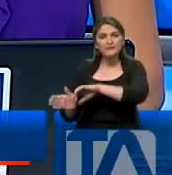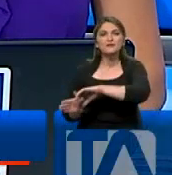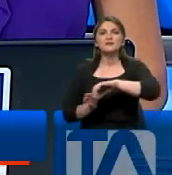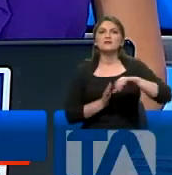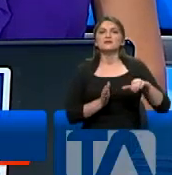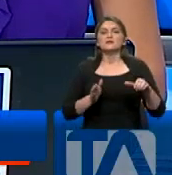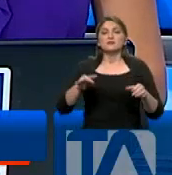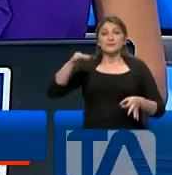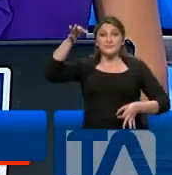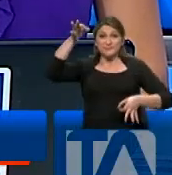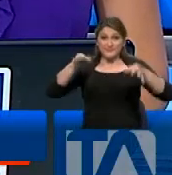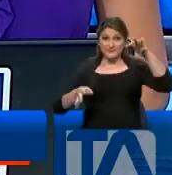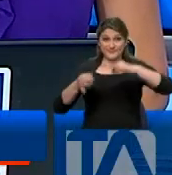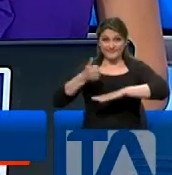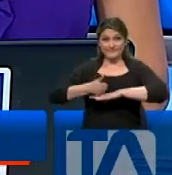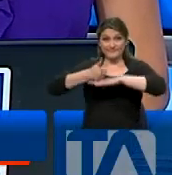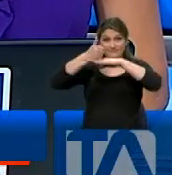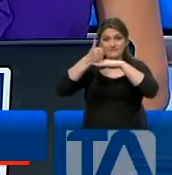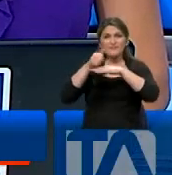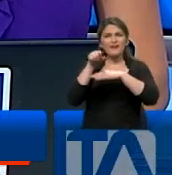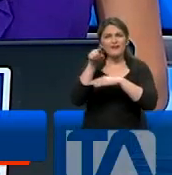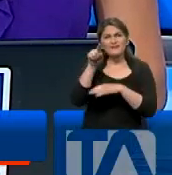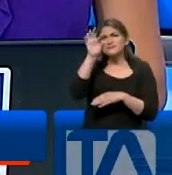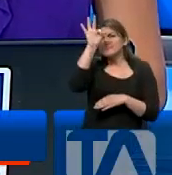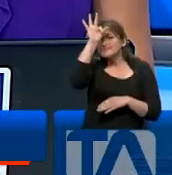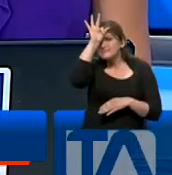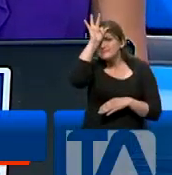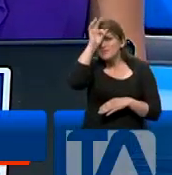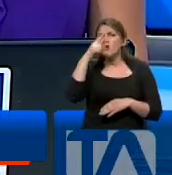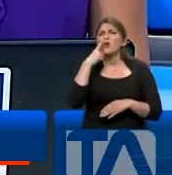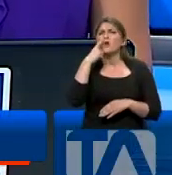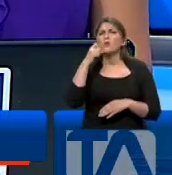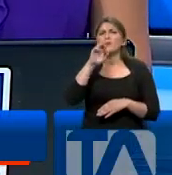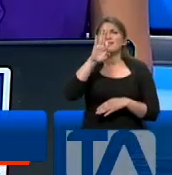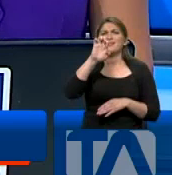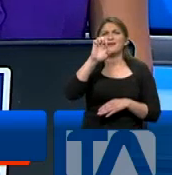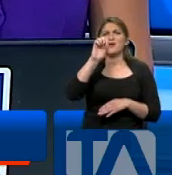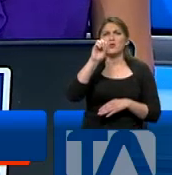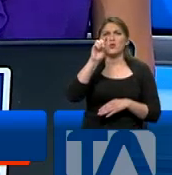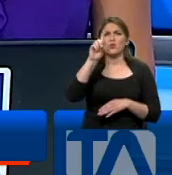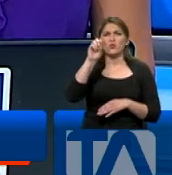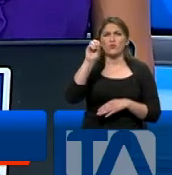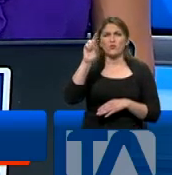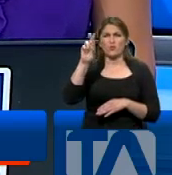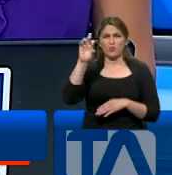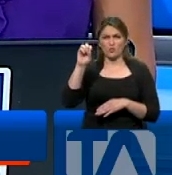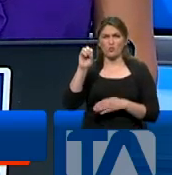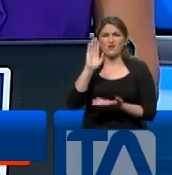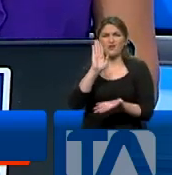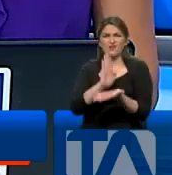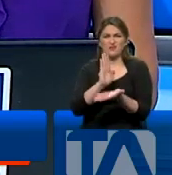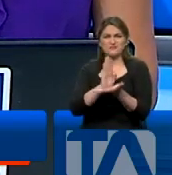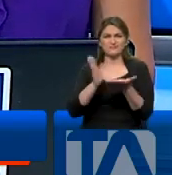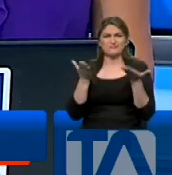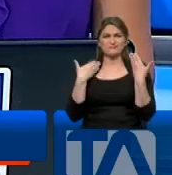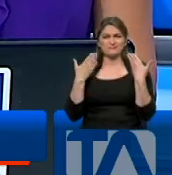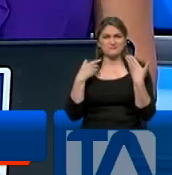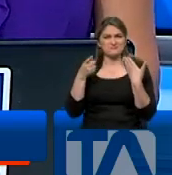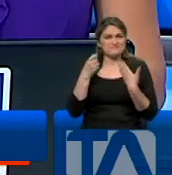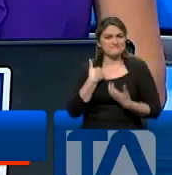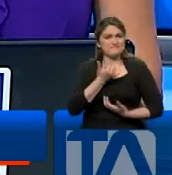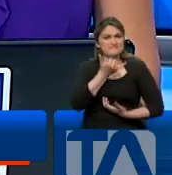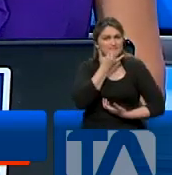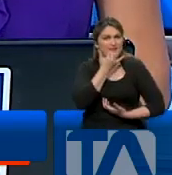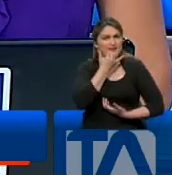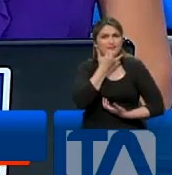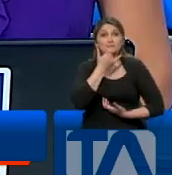por peculado al exgerente del Hospital del IES, Teodoro Maldonado Carbo, y otra decena de funcionarios de esta casa de salud. El proceso se deriva de un